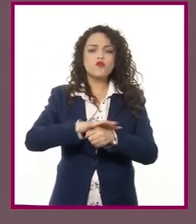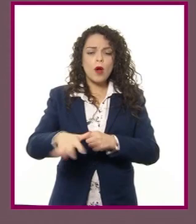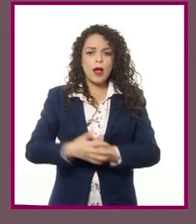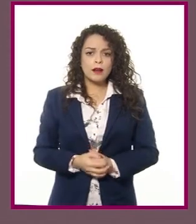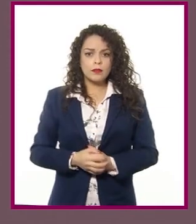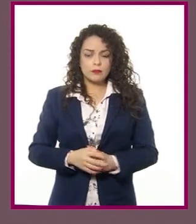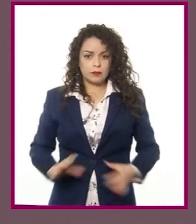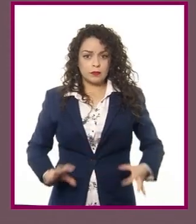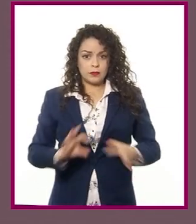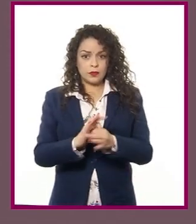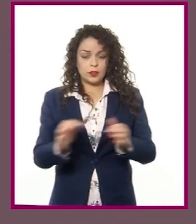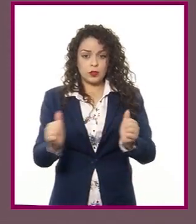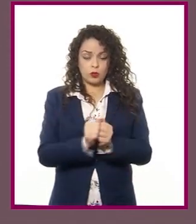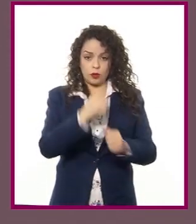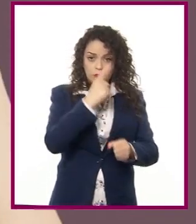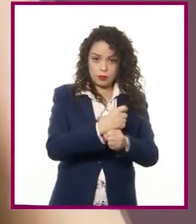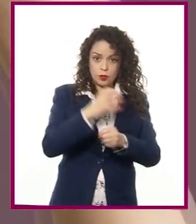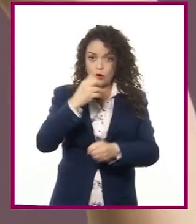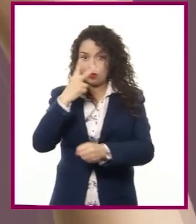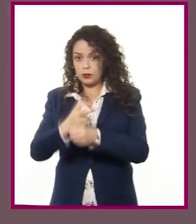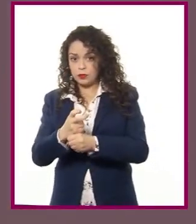sector económico primario o secundario?